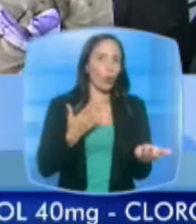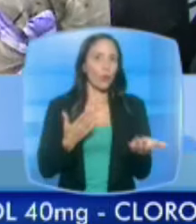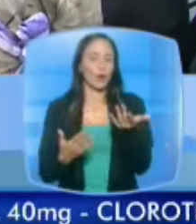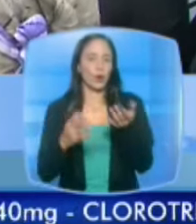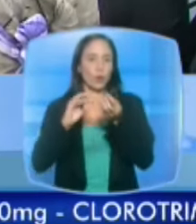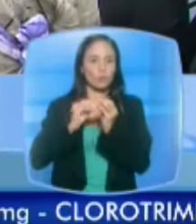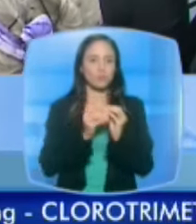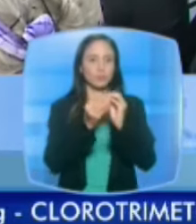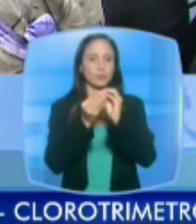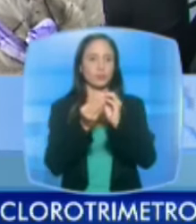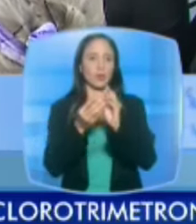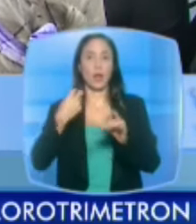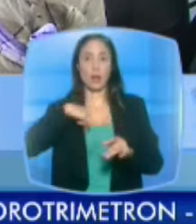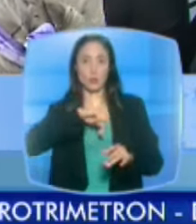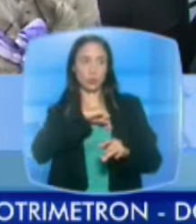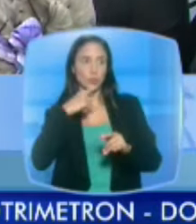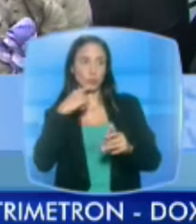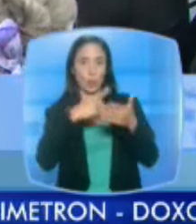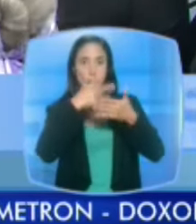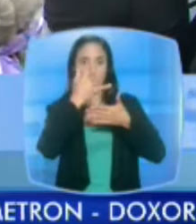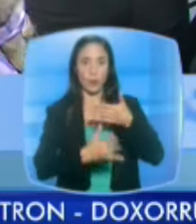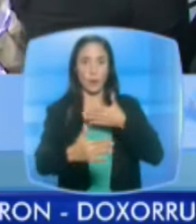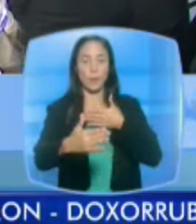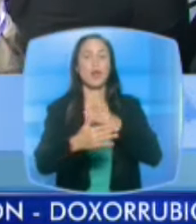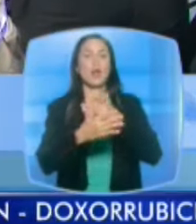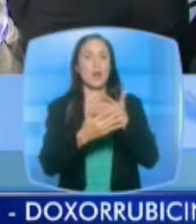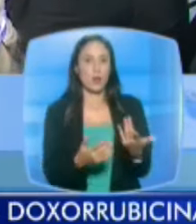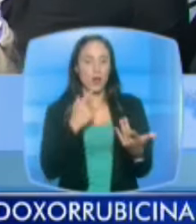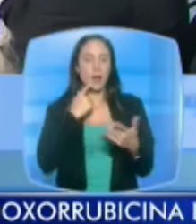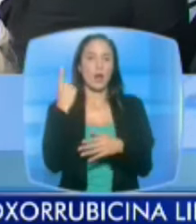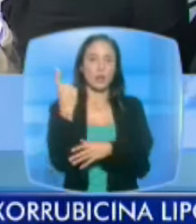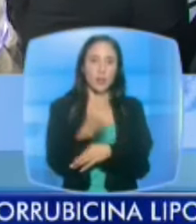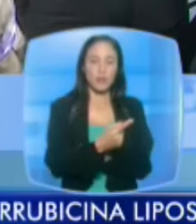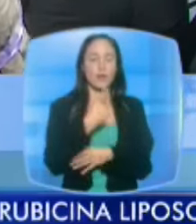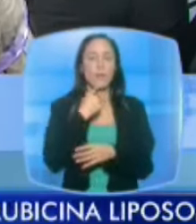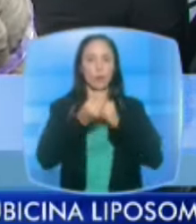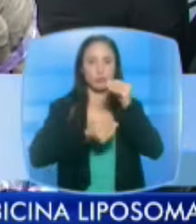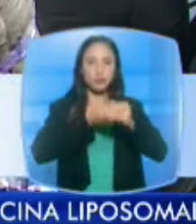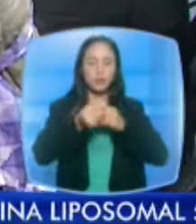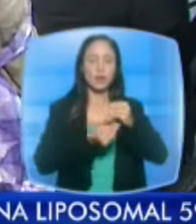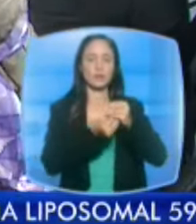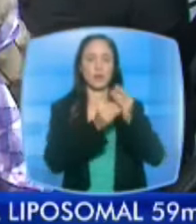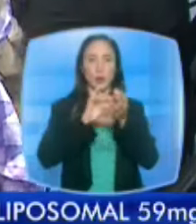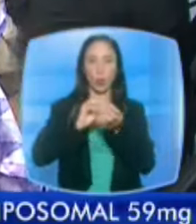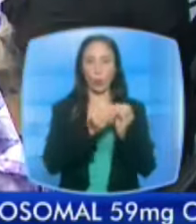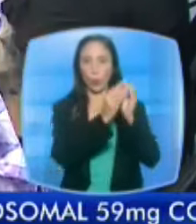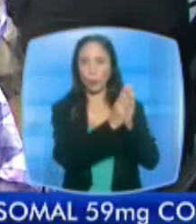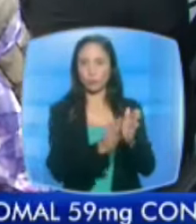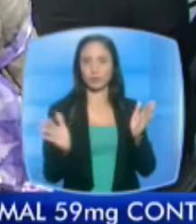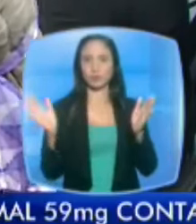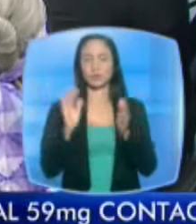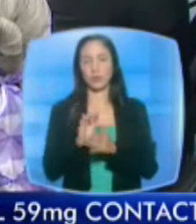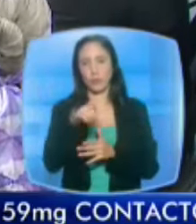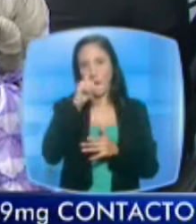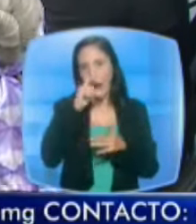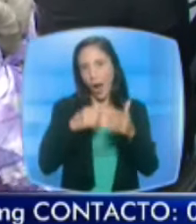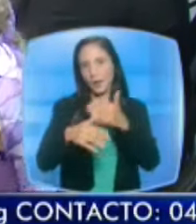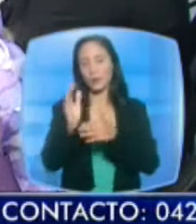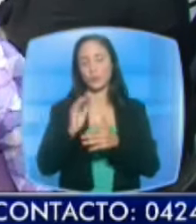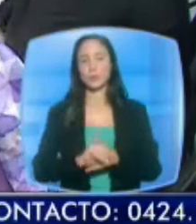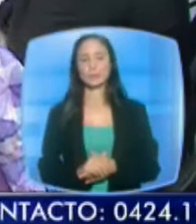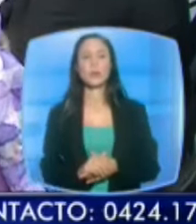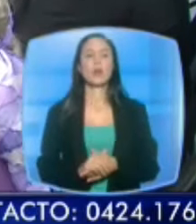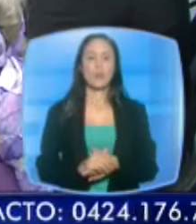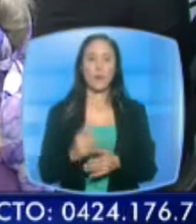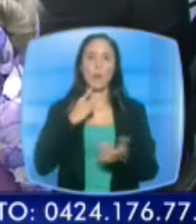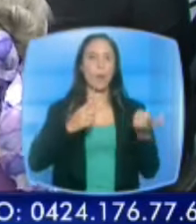que nosotros hemos programado, pero eso lo vamos a hacer ahora en este periodo, ¿verdad?